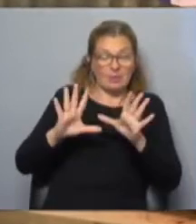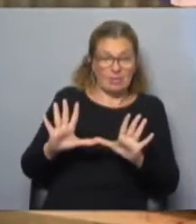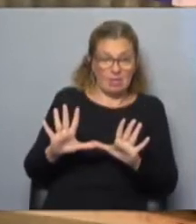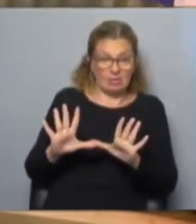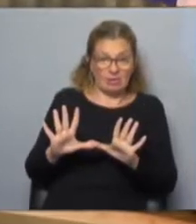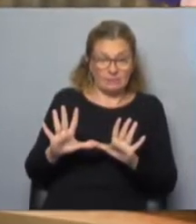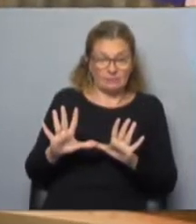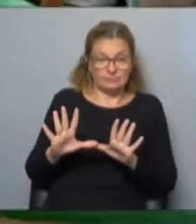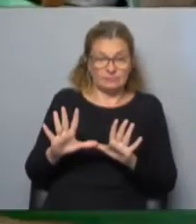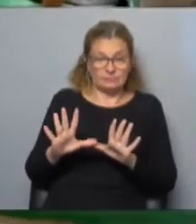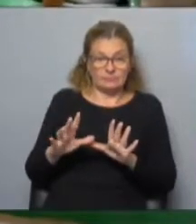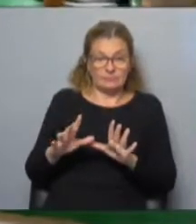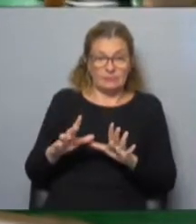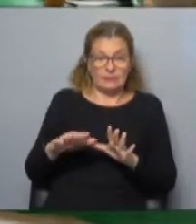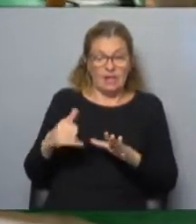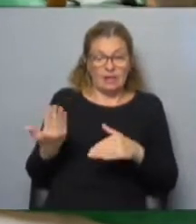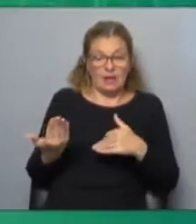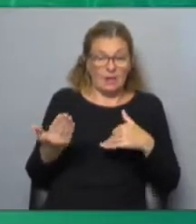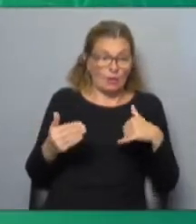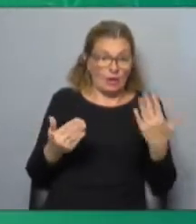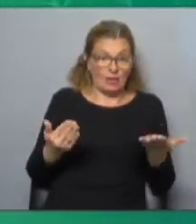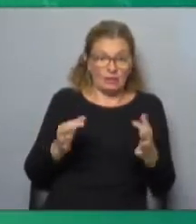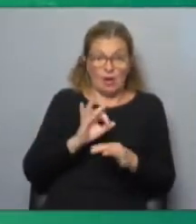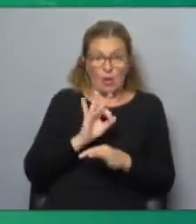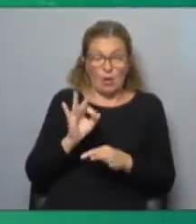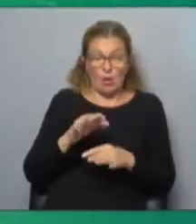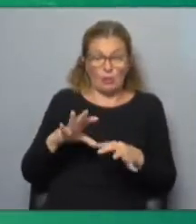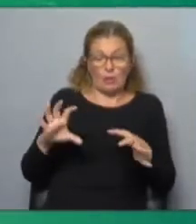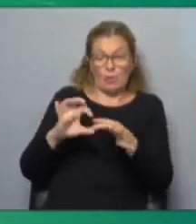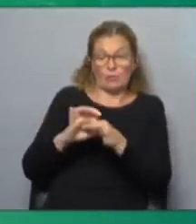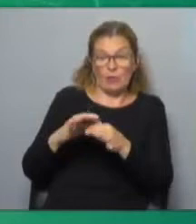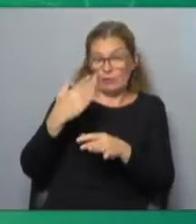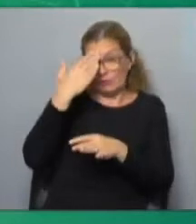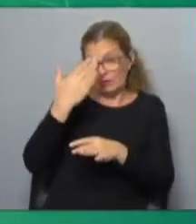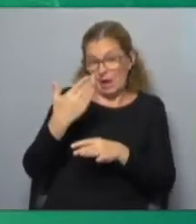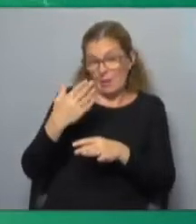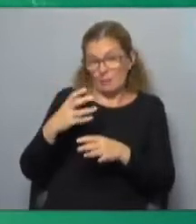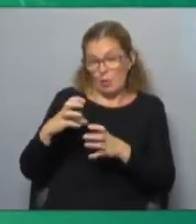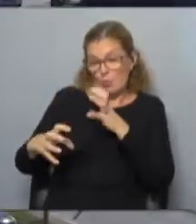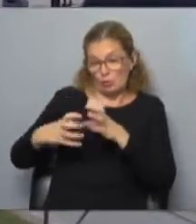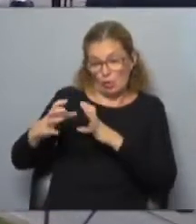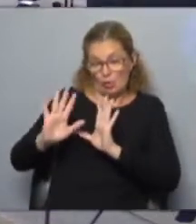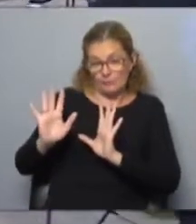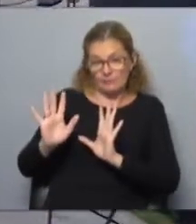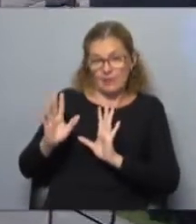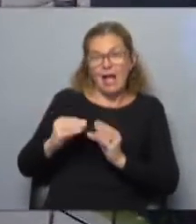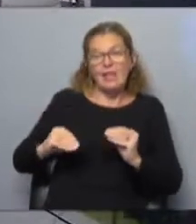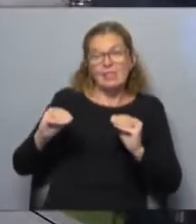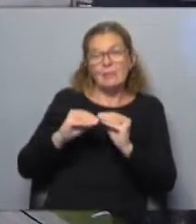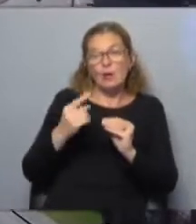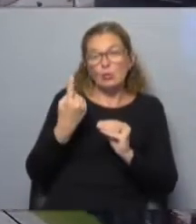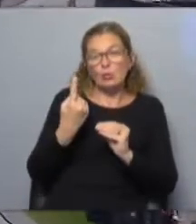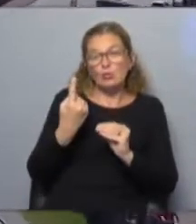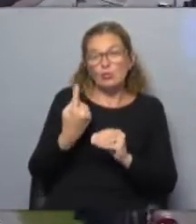tanto de izquierda como de derecha o de coalición frente amplio o coalición multicolor. Además, Un Solo